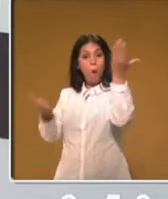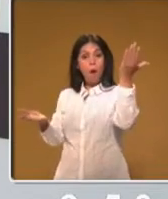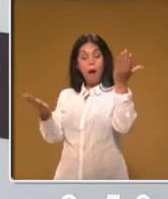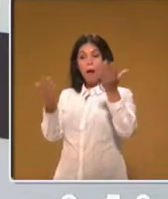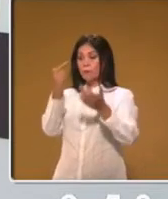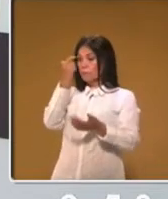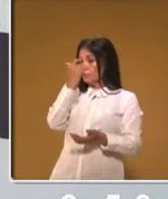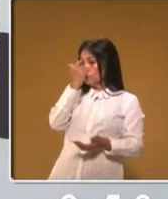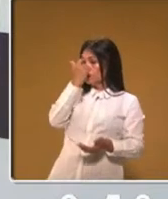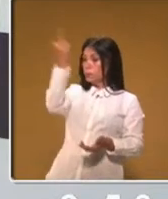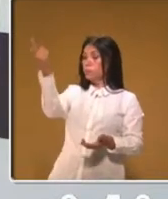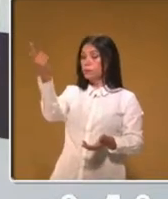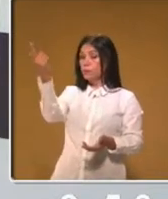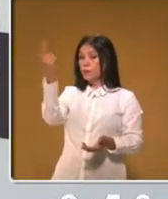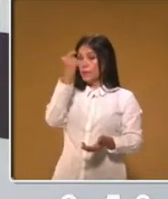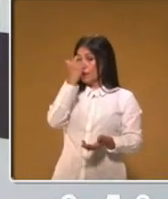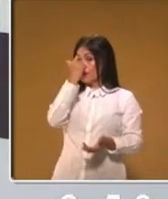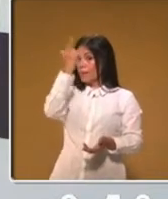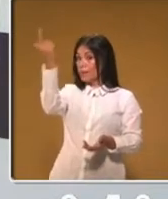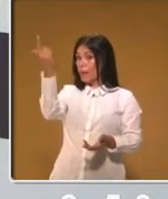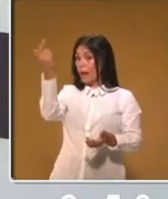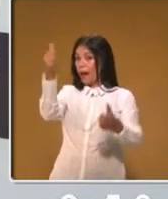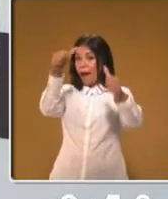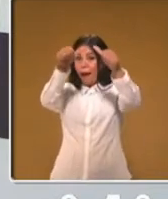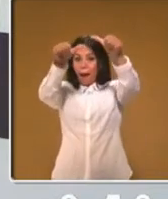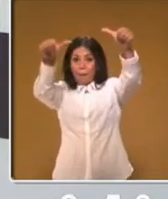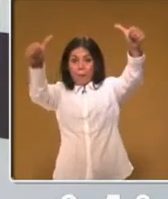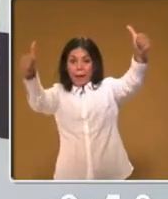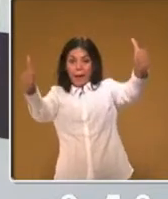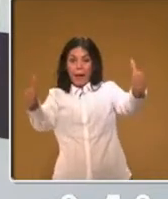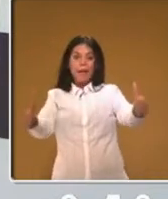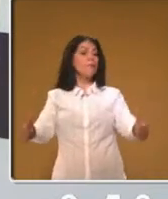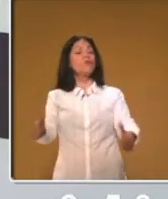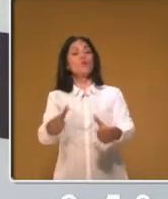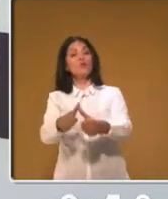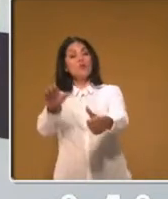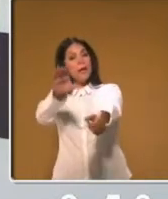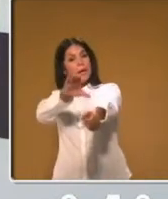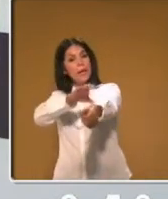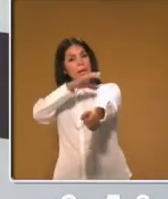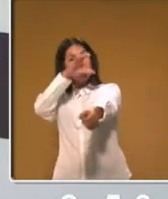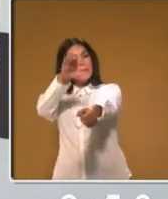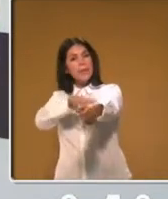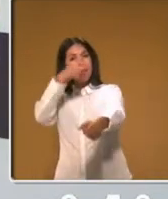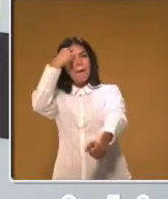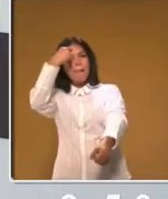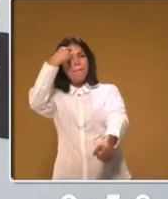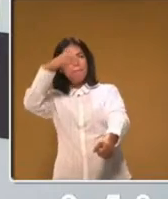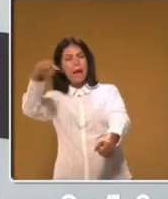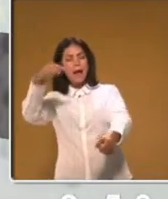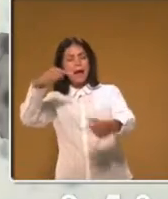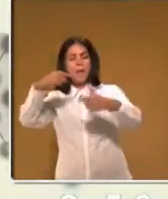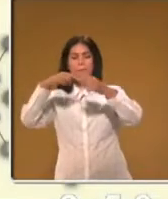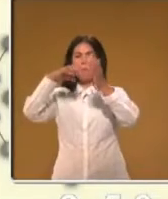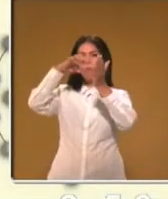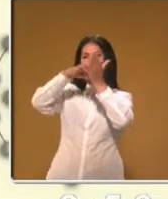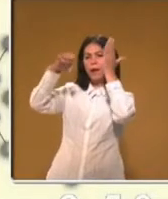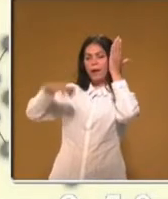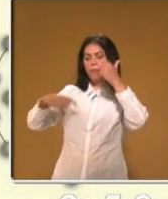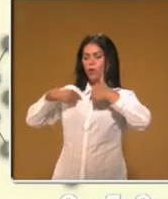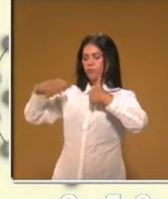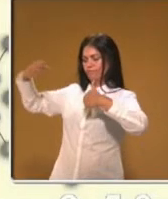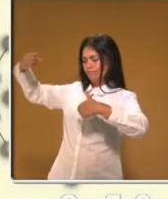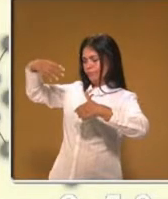a poder ver dentro de nuestro cuerpo sin la necesidad de abrirlo. La tercera, maestra. Con el uso de energías renovables,